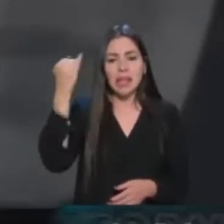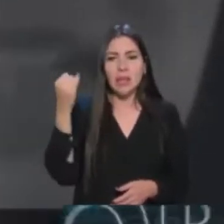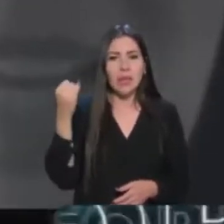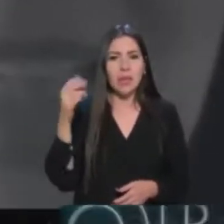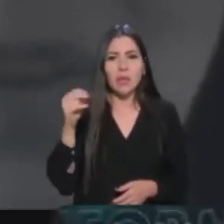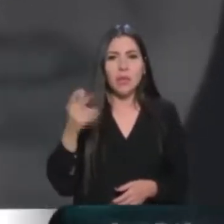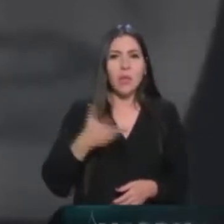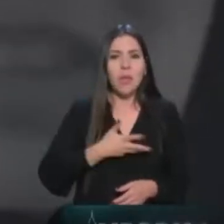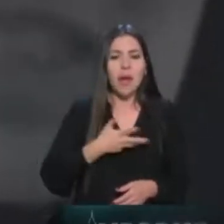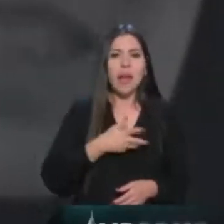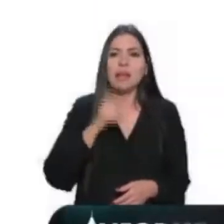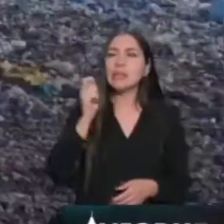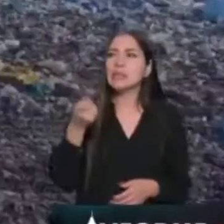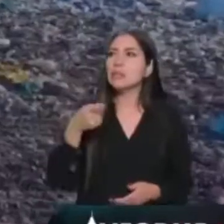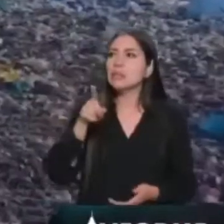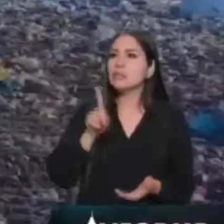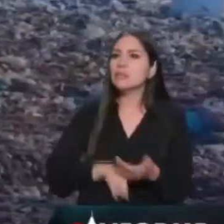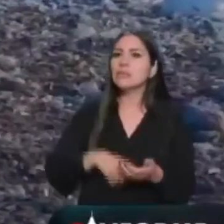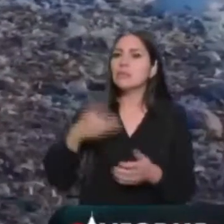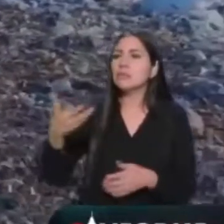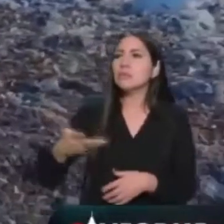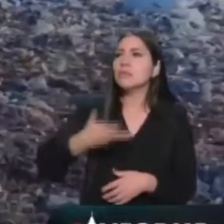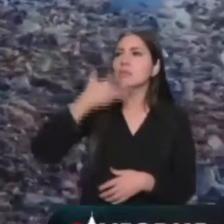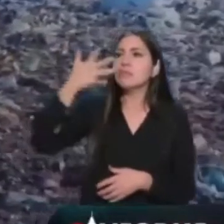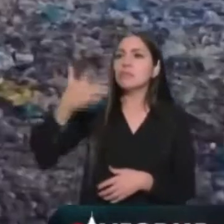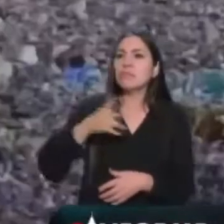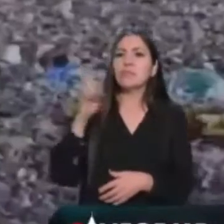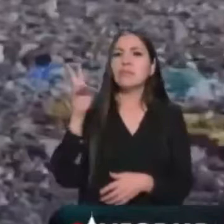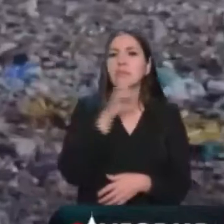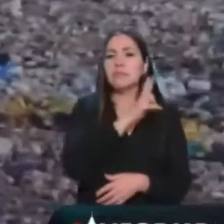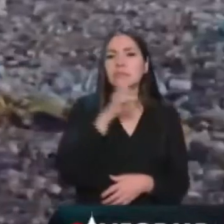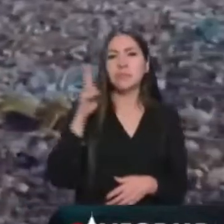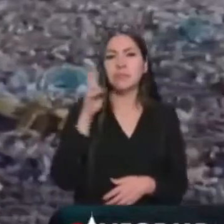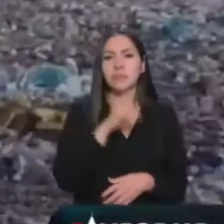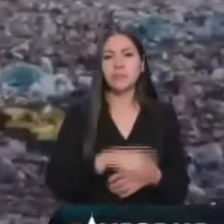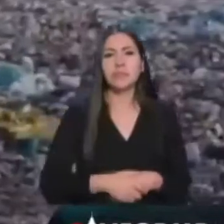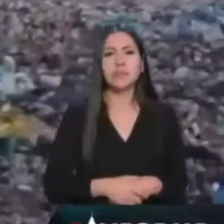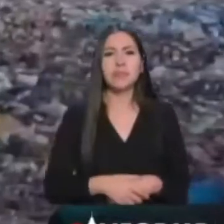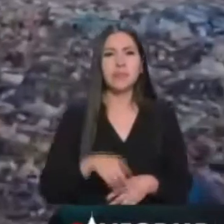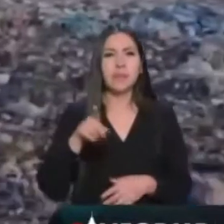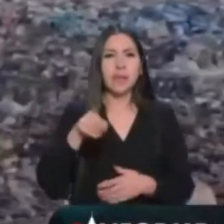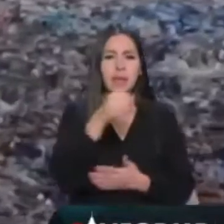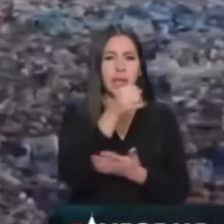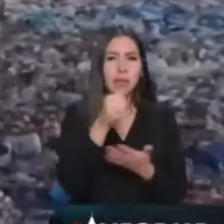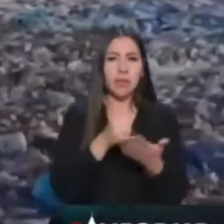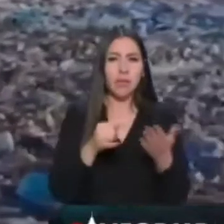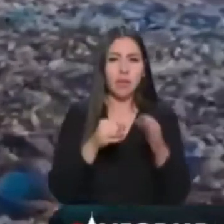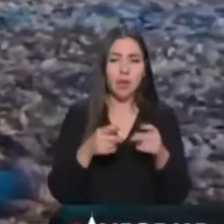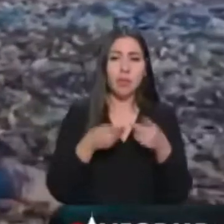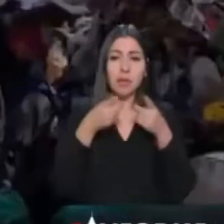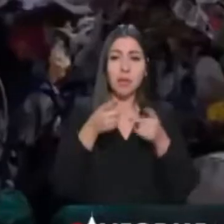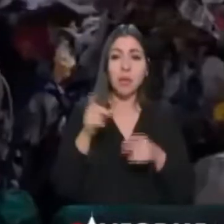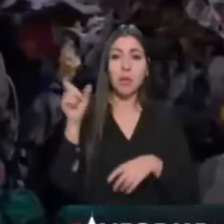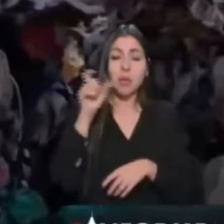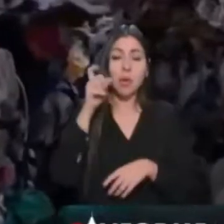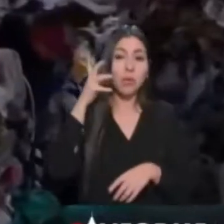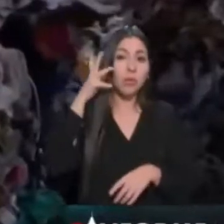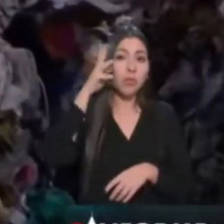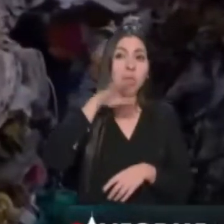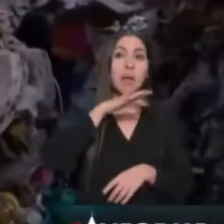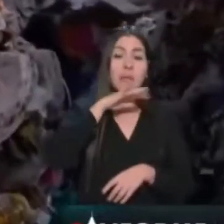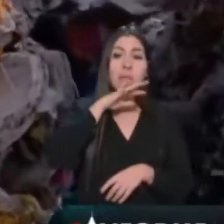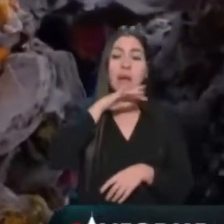están respirando, etcétera. Según los datos contenidos en el informe Cuando la basura nos alcance, en el